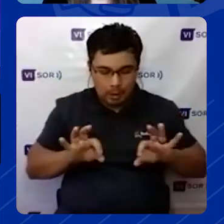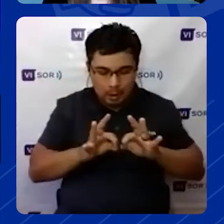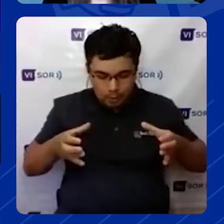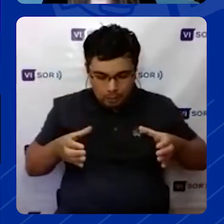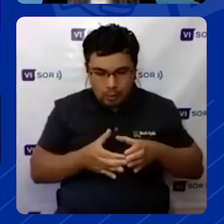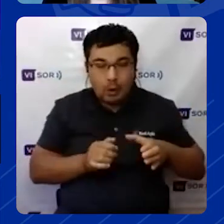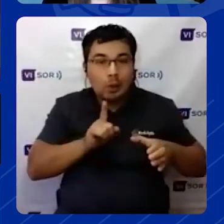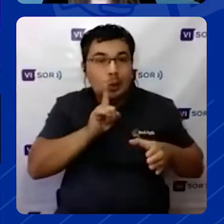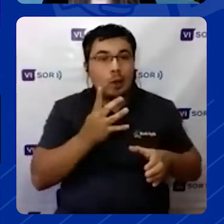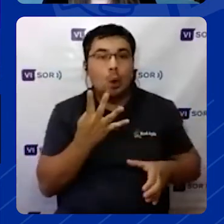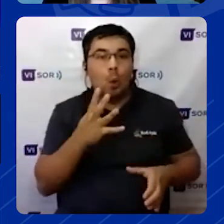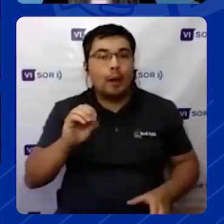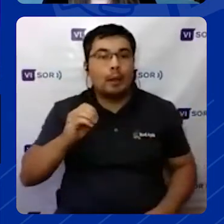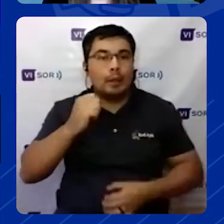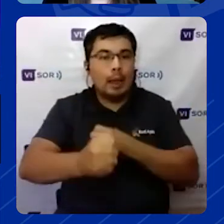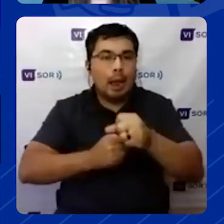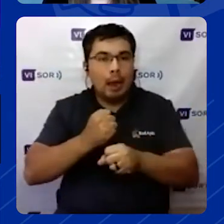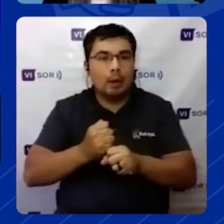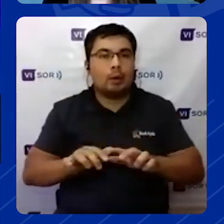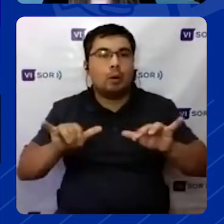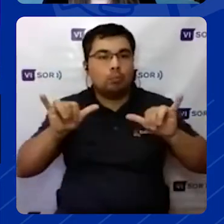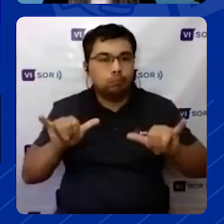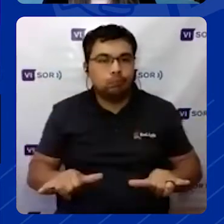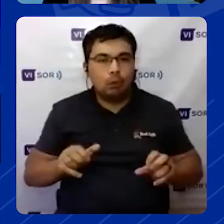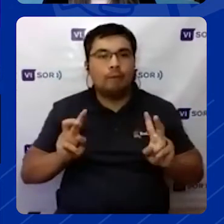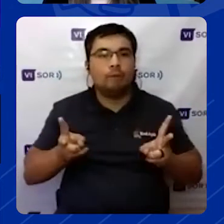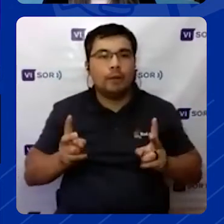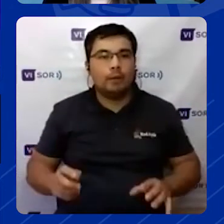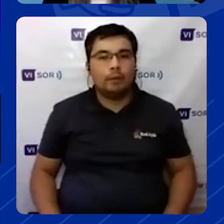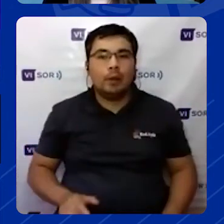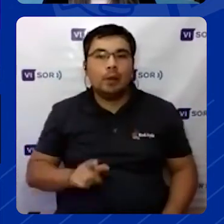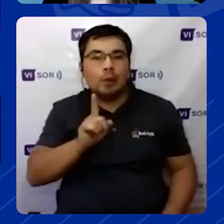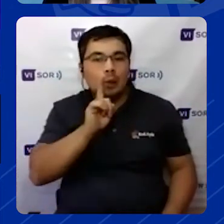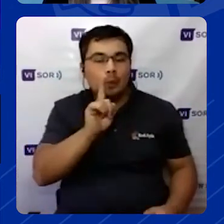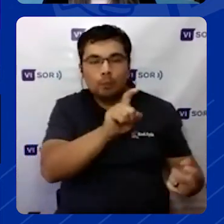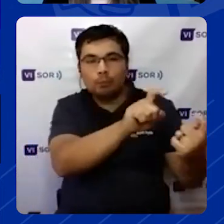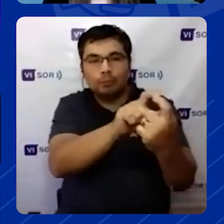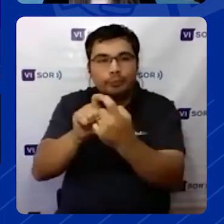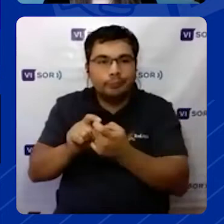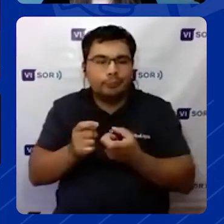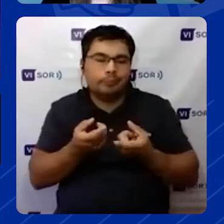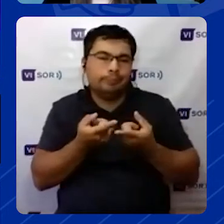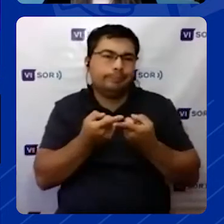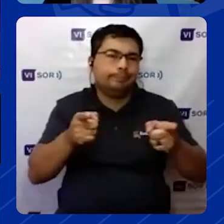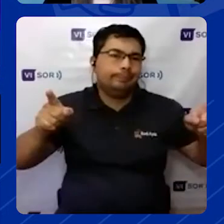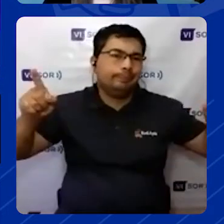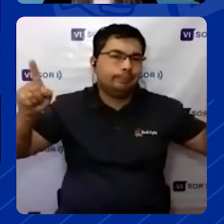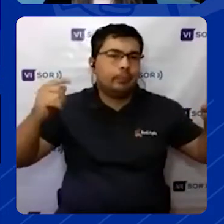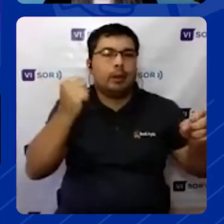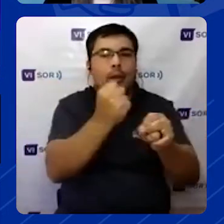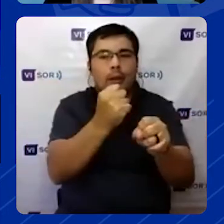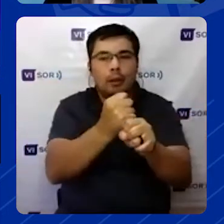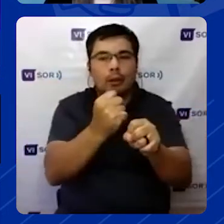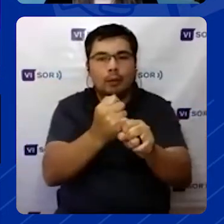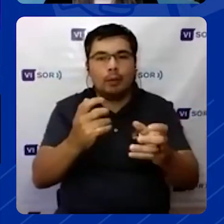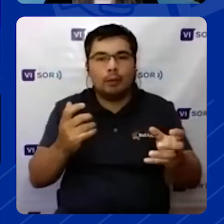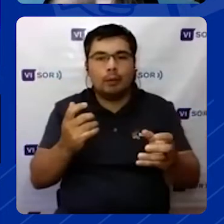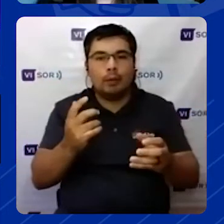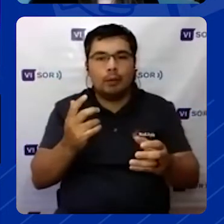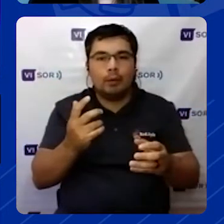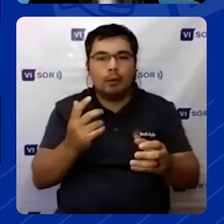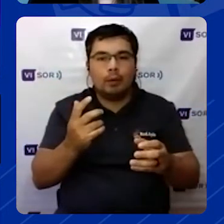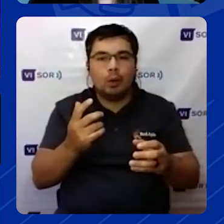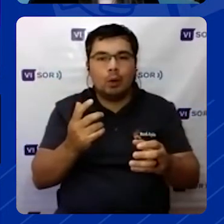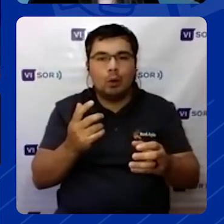nos conoce, tenemos un trato muy frecuente por muchas líneas de trabajo, ¿no? Con las administraciones públicas, y entonces,